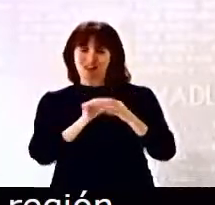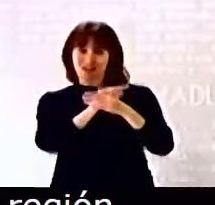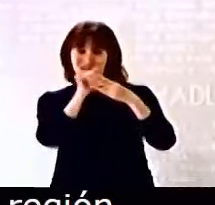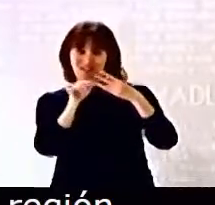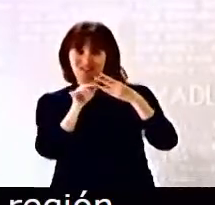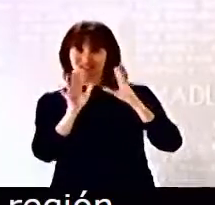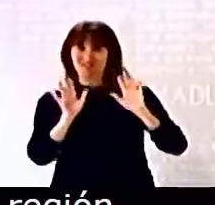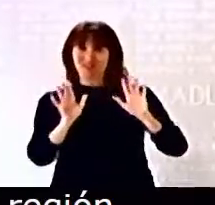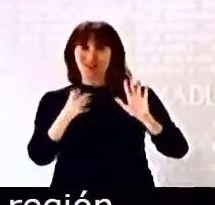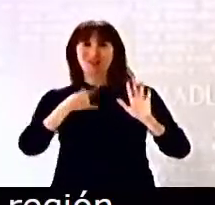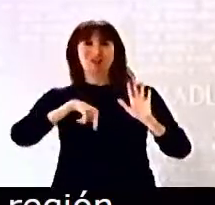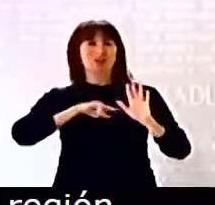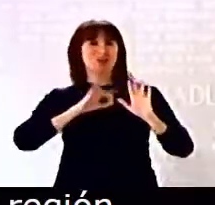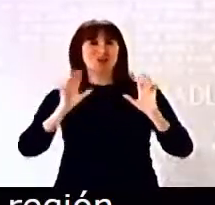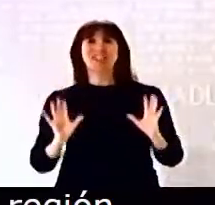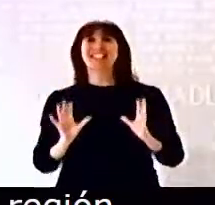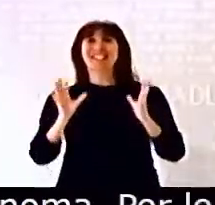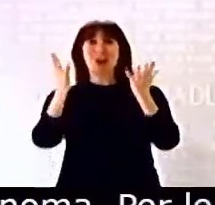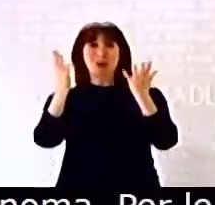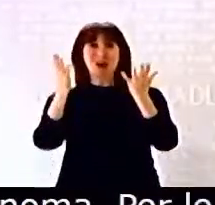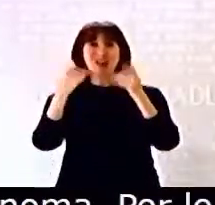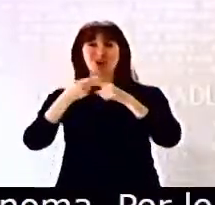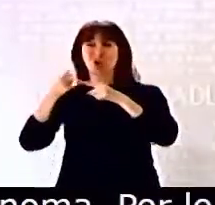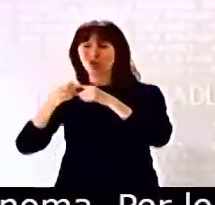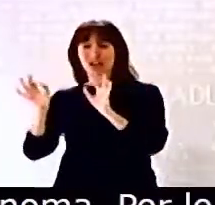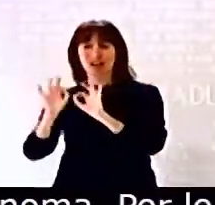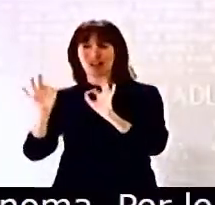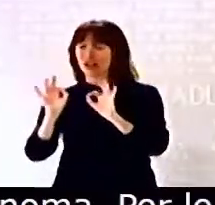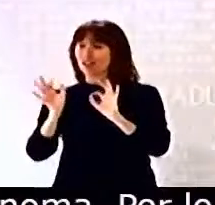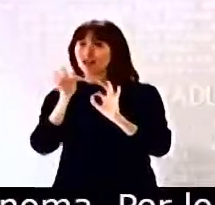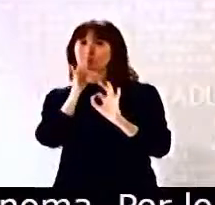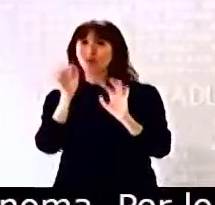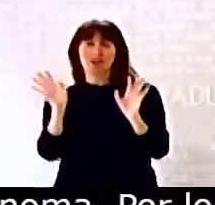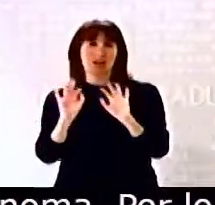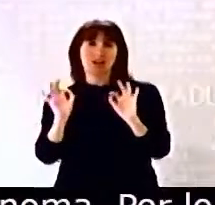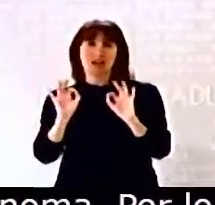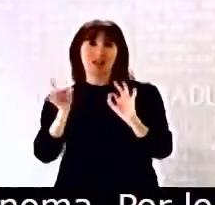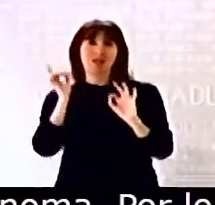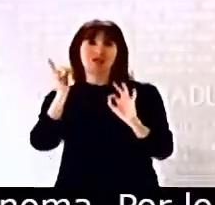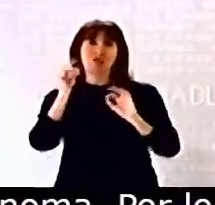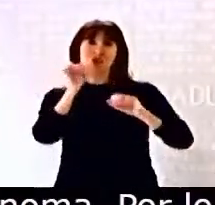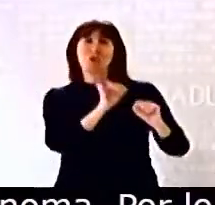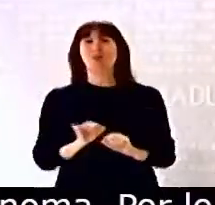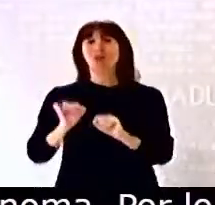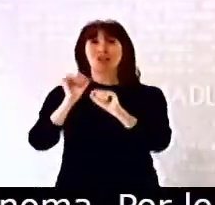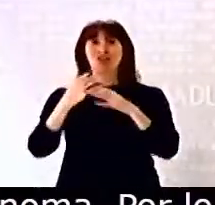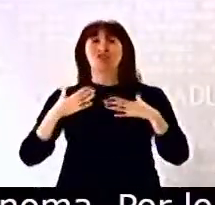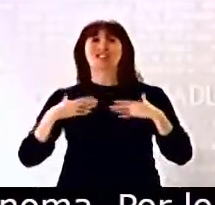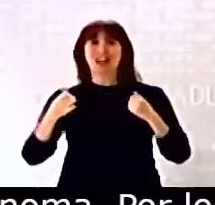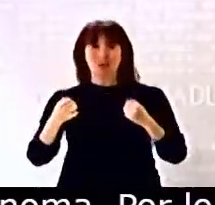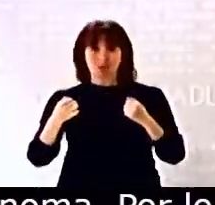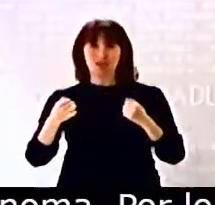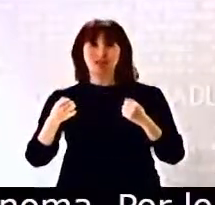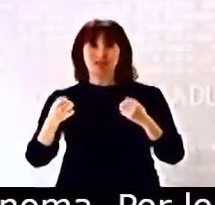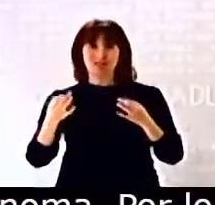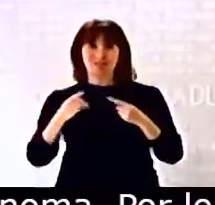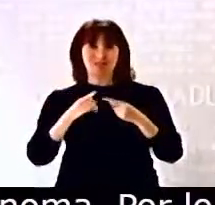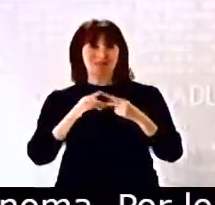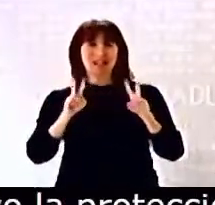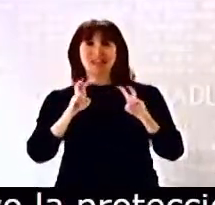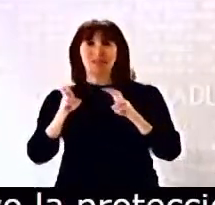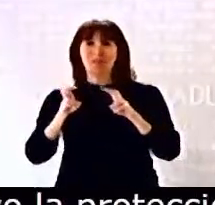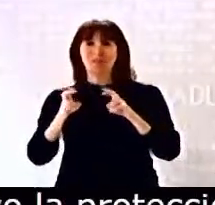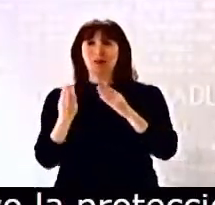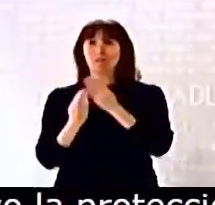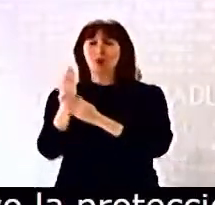no hemos hablado nunca de salvamientos de nada, salvo de la protección de la salud, del tejido